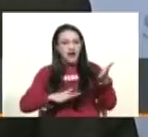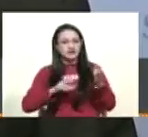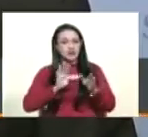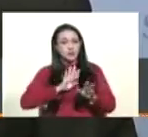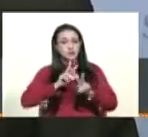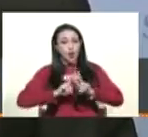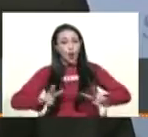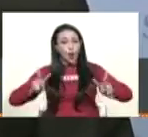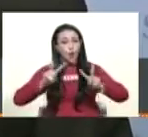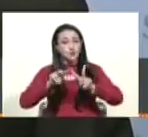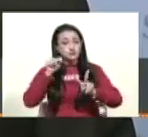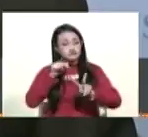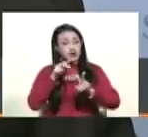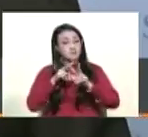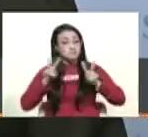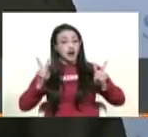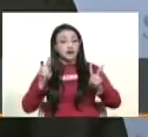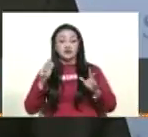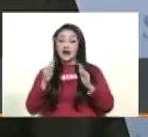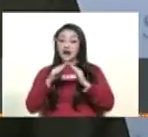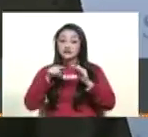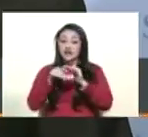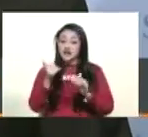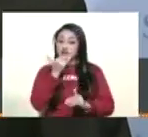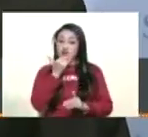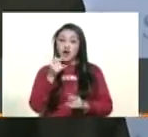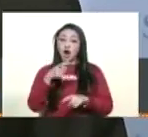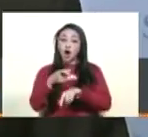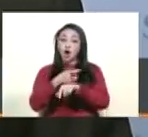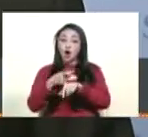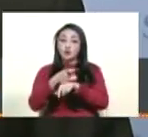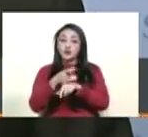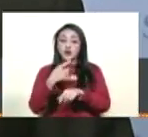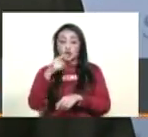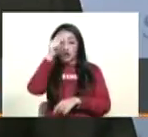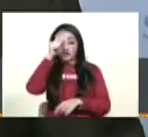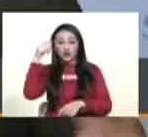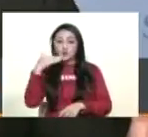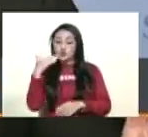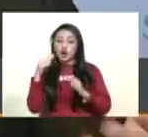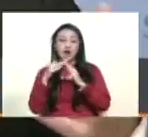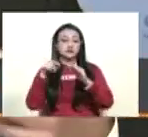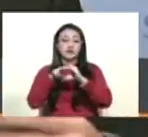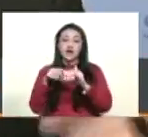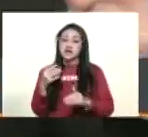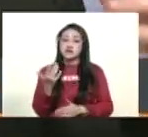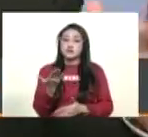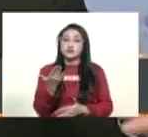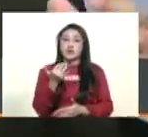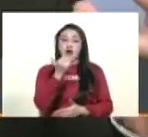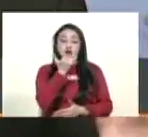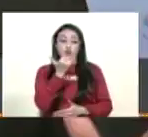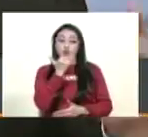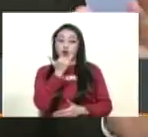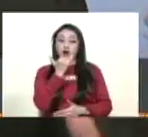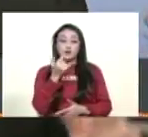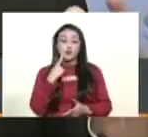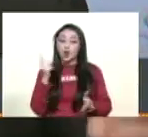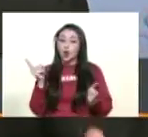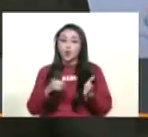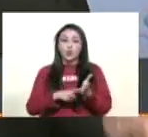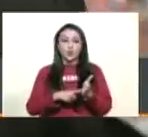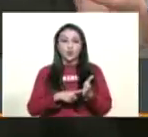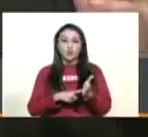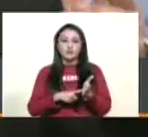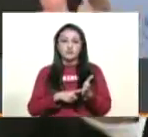Quienes están en la casa equivocada son los gobiernos como el gobierno de Estados Unidos, que incluso, en nuestra opinión, no cumplen con los más